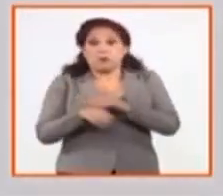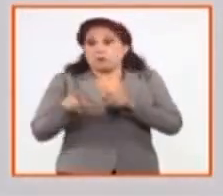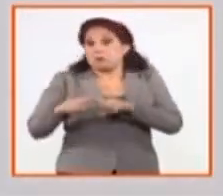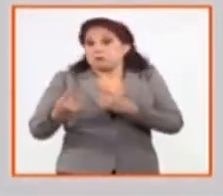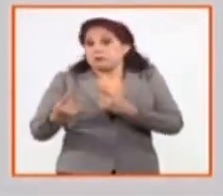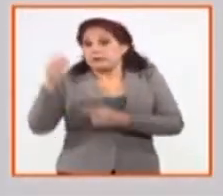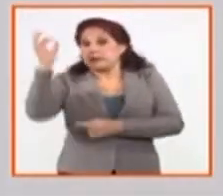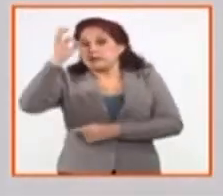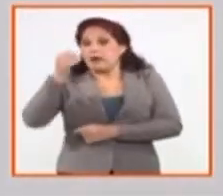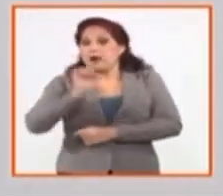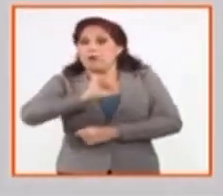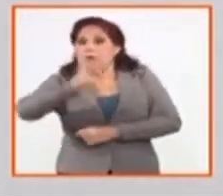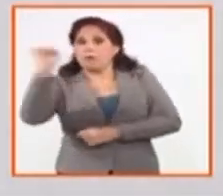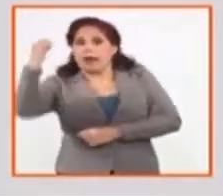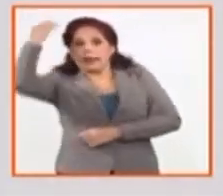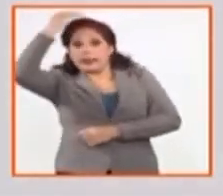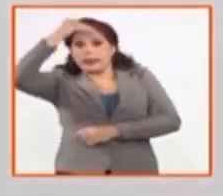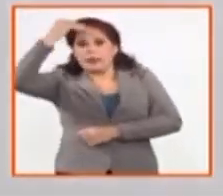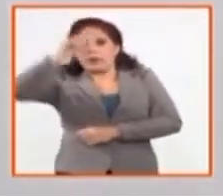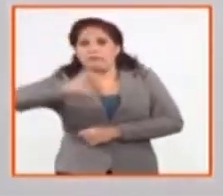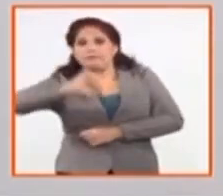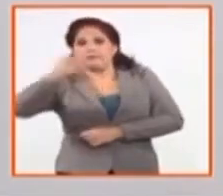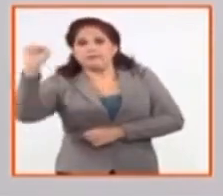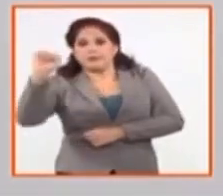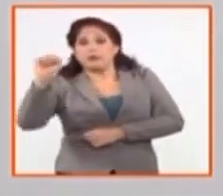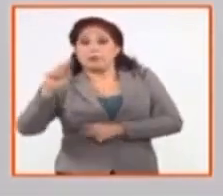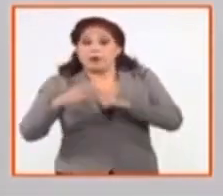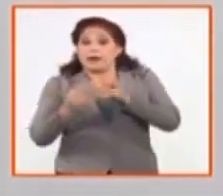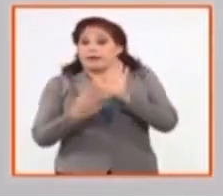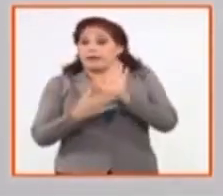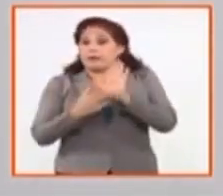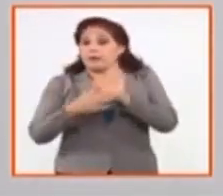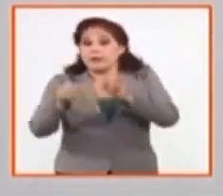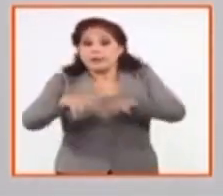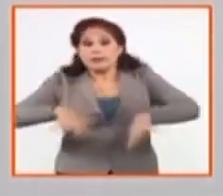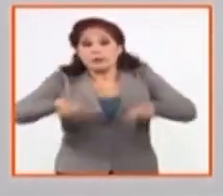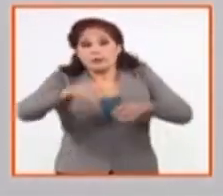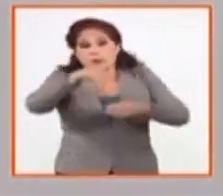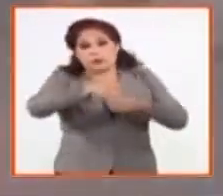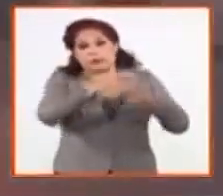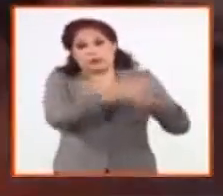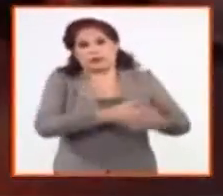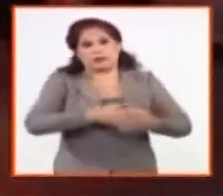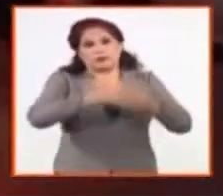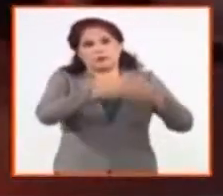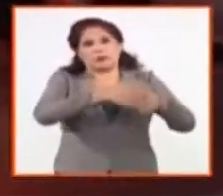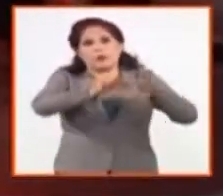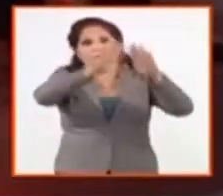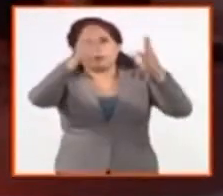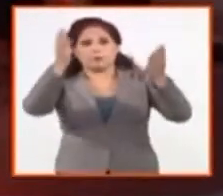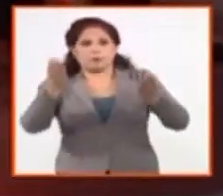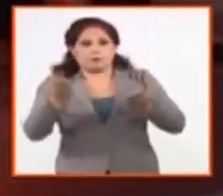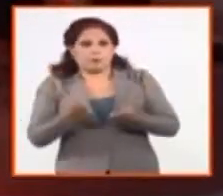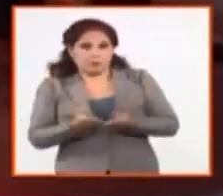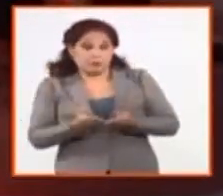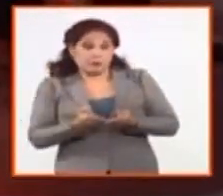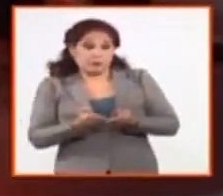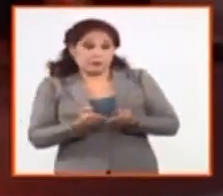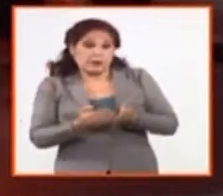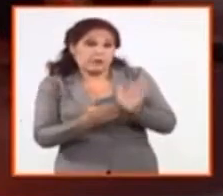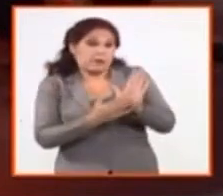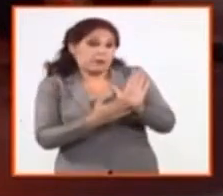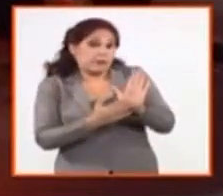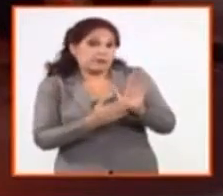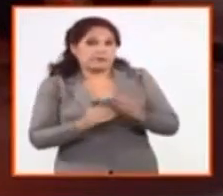terrible que demuestra la situación que tiene Estados Unidos a nivel mundial como potencia líder, en declive,